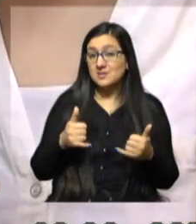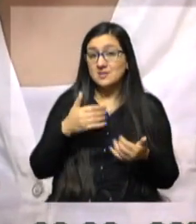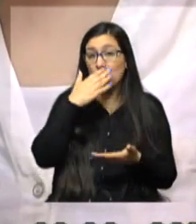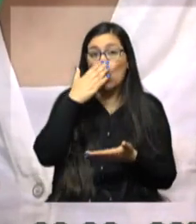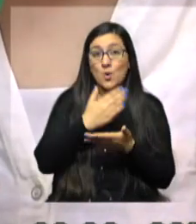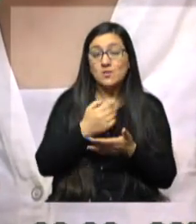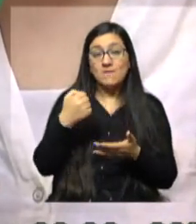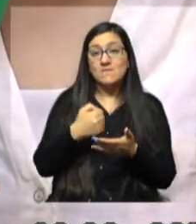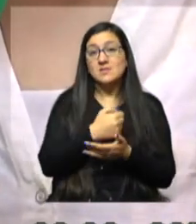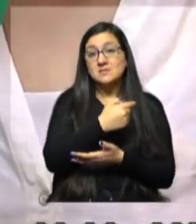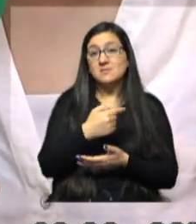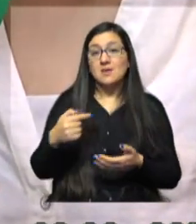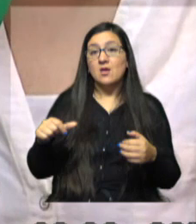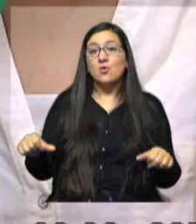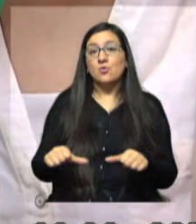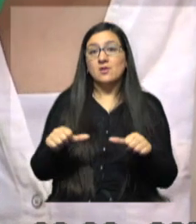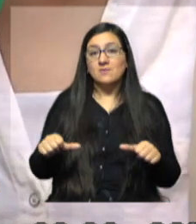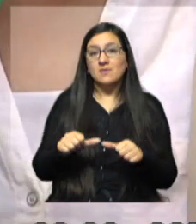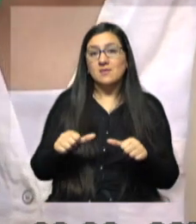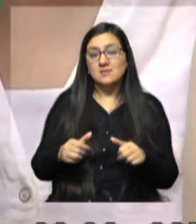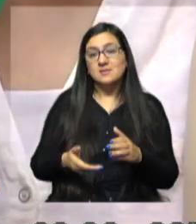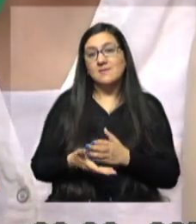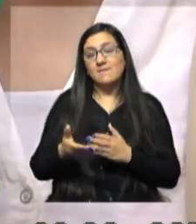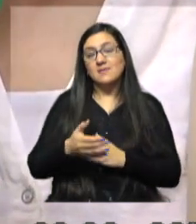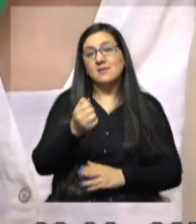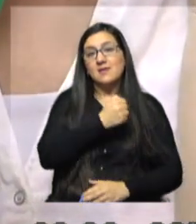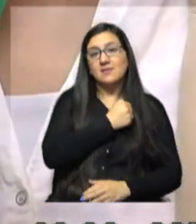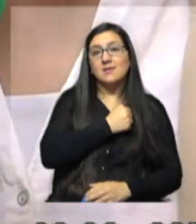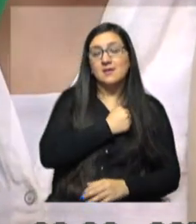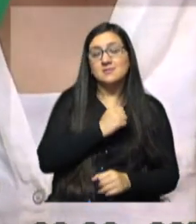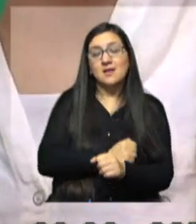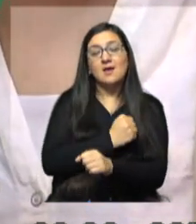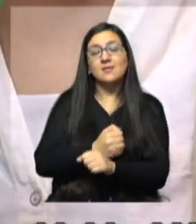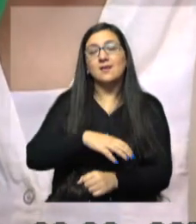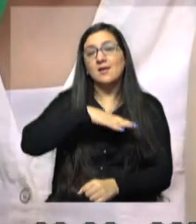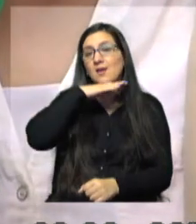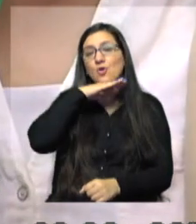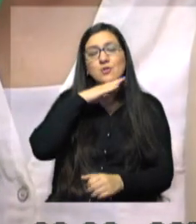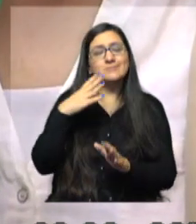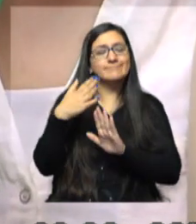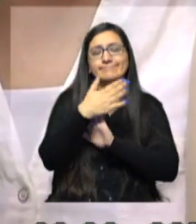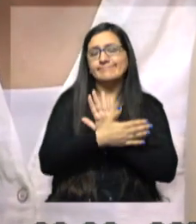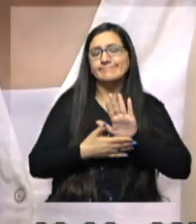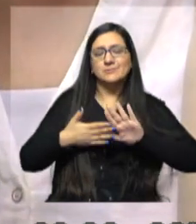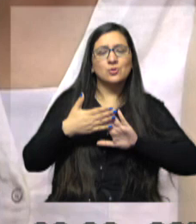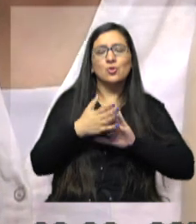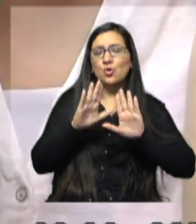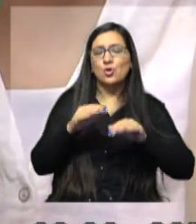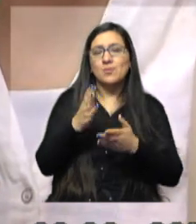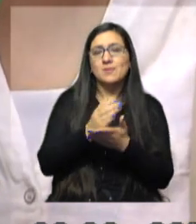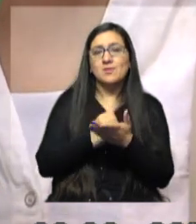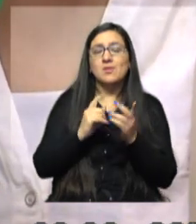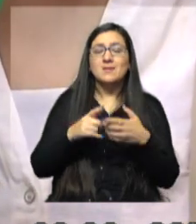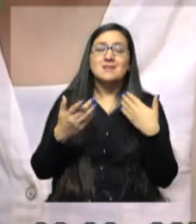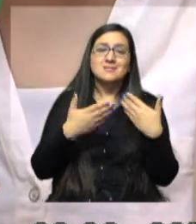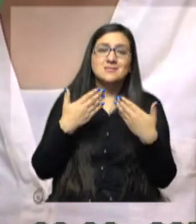último fin de semana, digamos, con actividades que van a estar desde Artigas hasta Canelones, por todo el país, y algunas charlas y